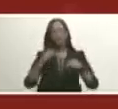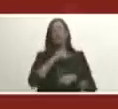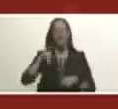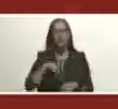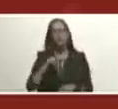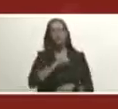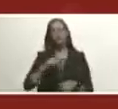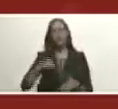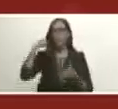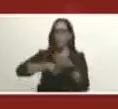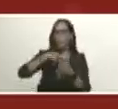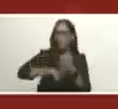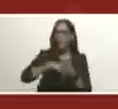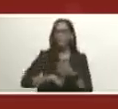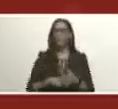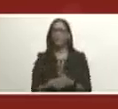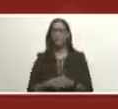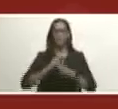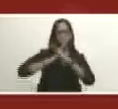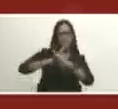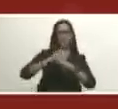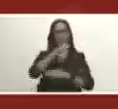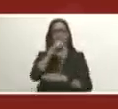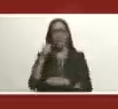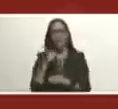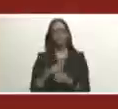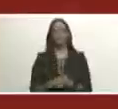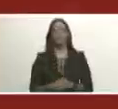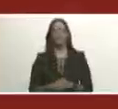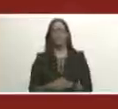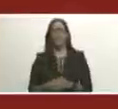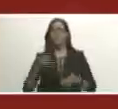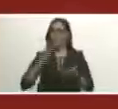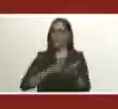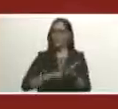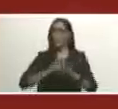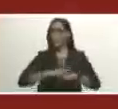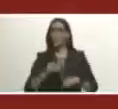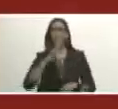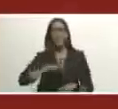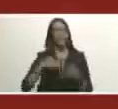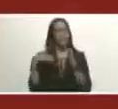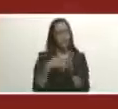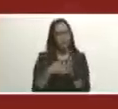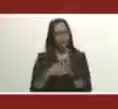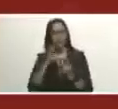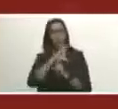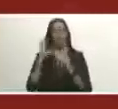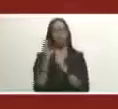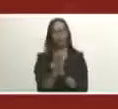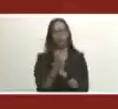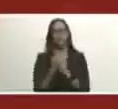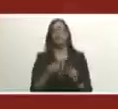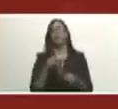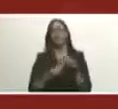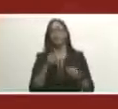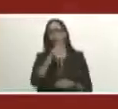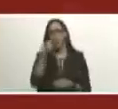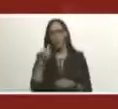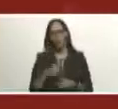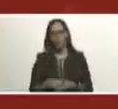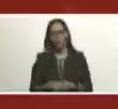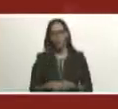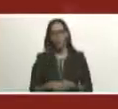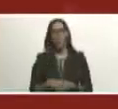somos combatientes antinarcóticos, combatientes verdaderos, porque estamos en contra de la cultura que originó la droga.